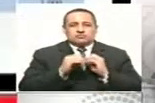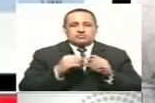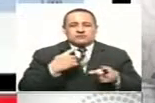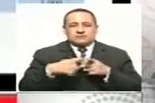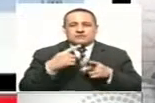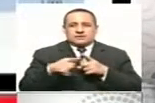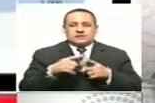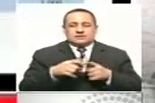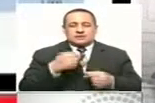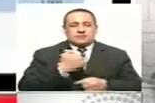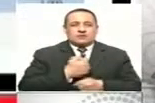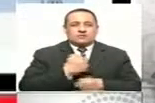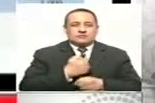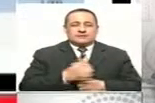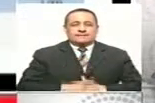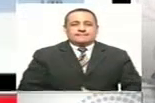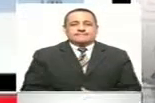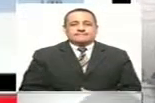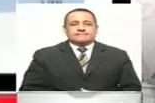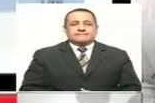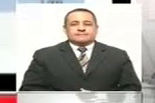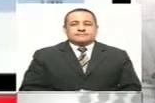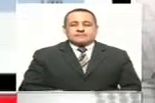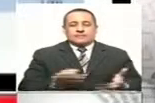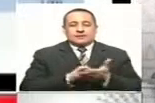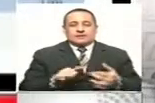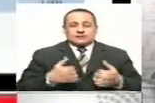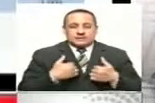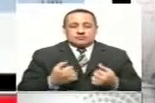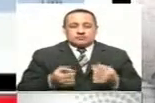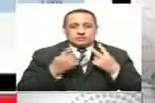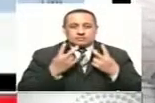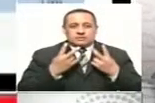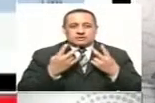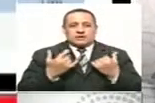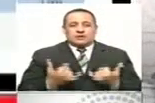de actividades. También tenemos